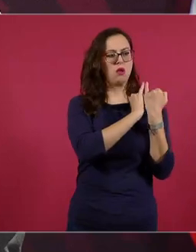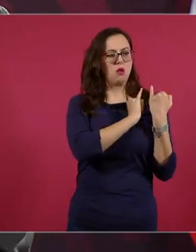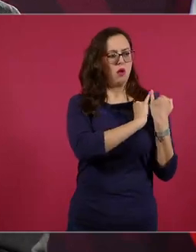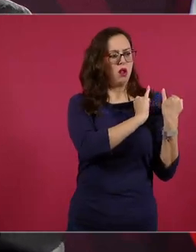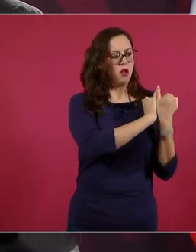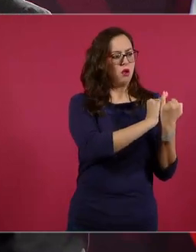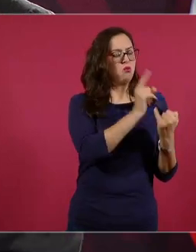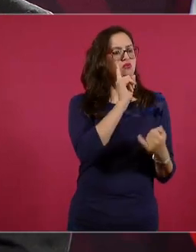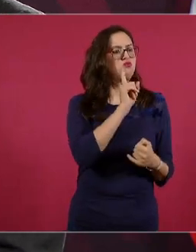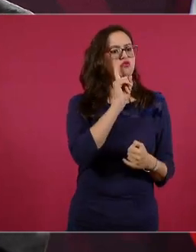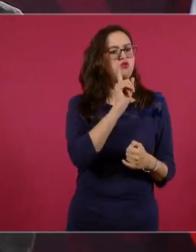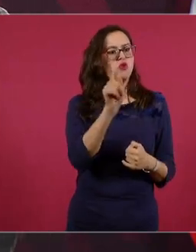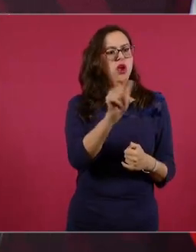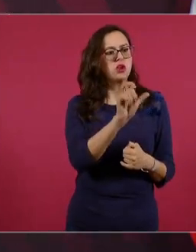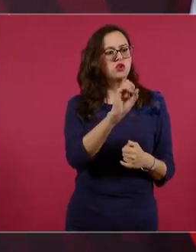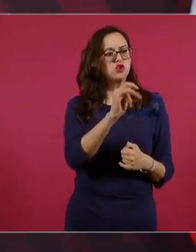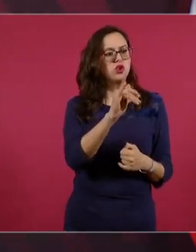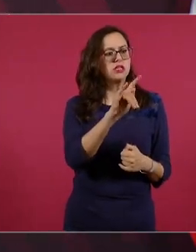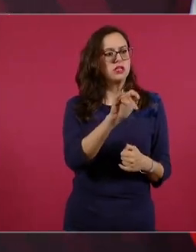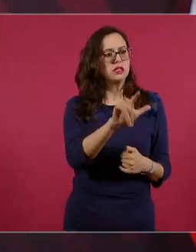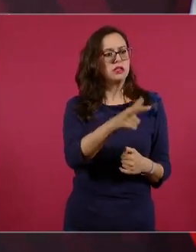por la señora Xóchitl,